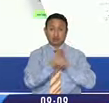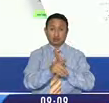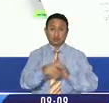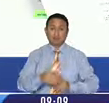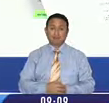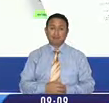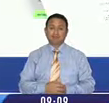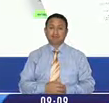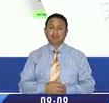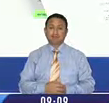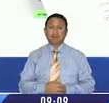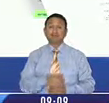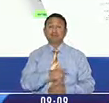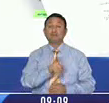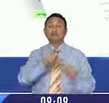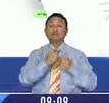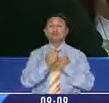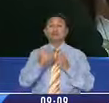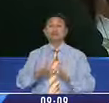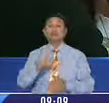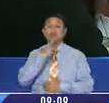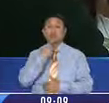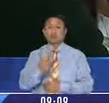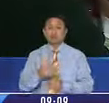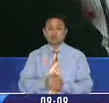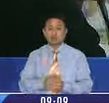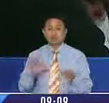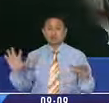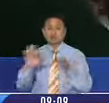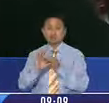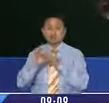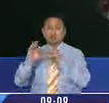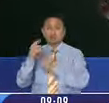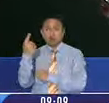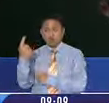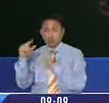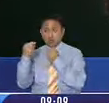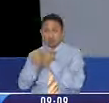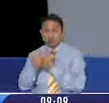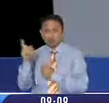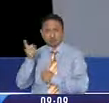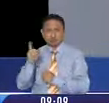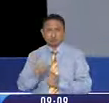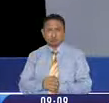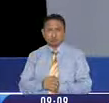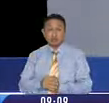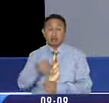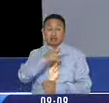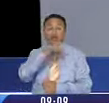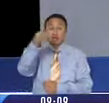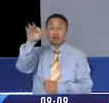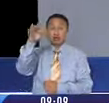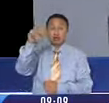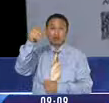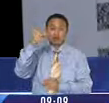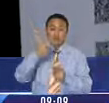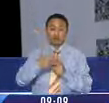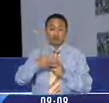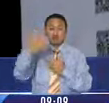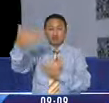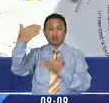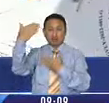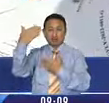indagaciones. Las denuncias, dicen los legisladores, no estarían relacionadas a un solo movimiento político, pues en el documento constan nombres de